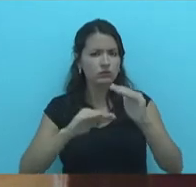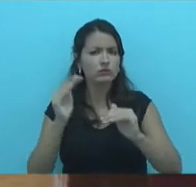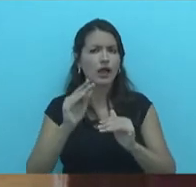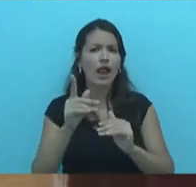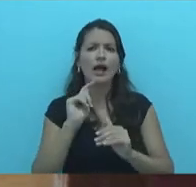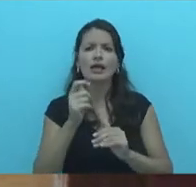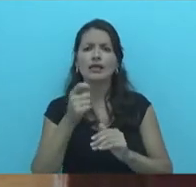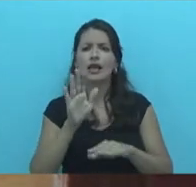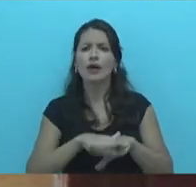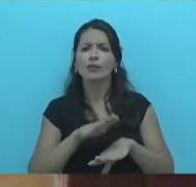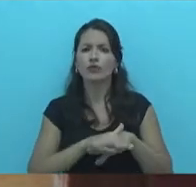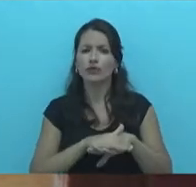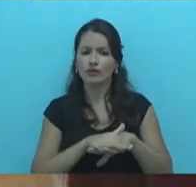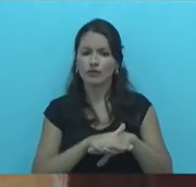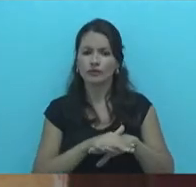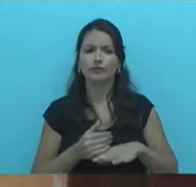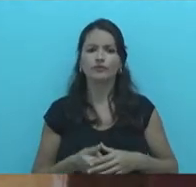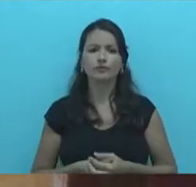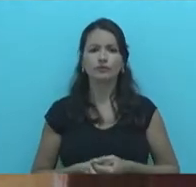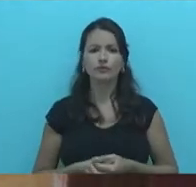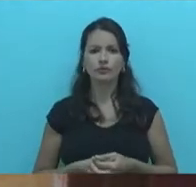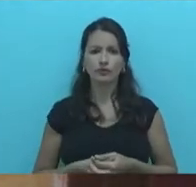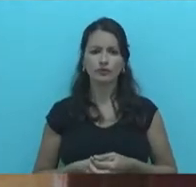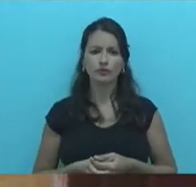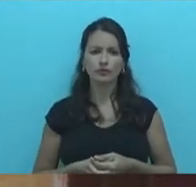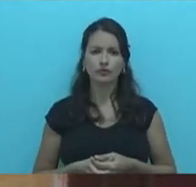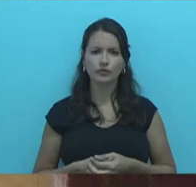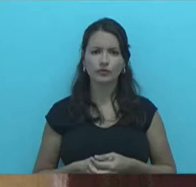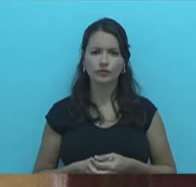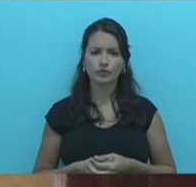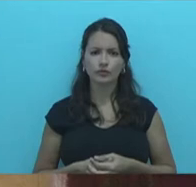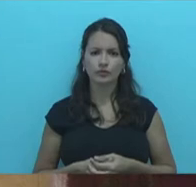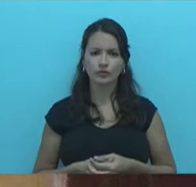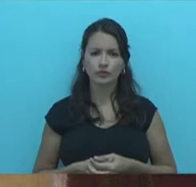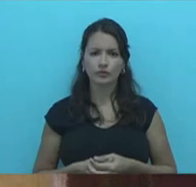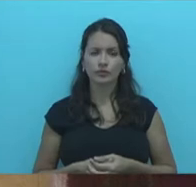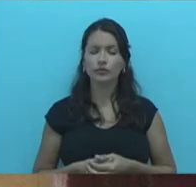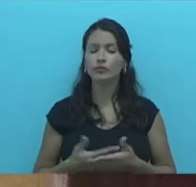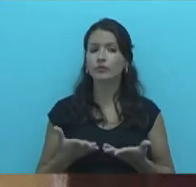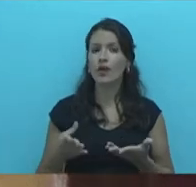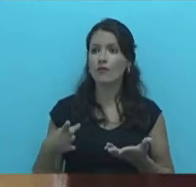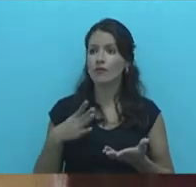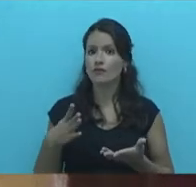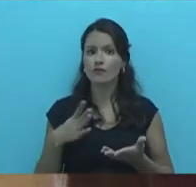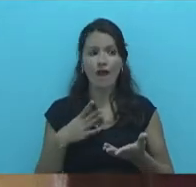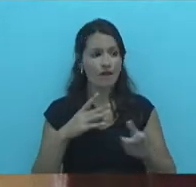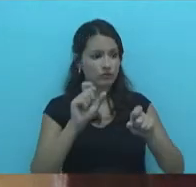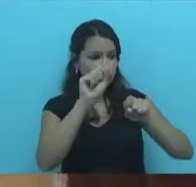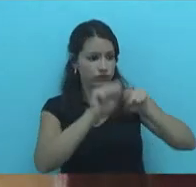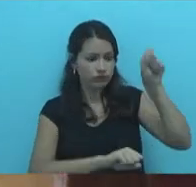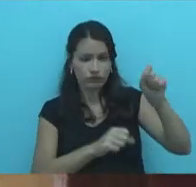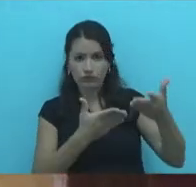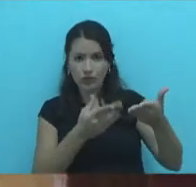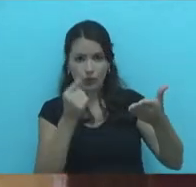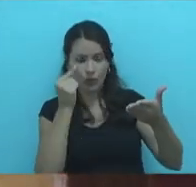espacio perteneciente al puerto de Santa Fe. Bien. Y además, al no poseer título, como estamos informados